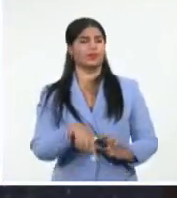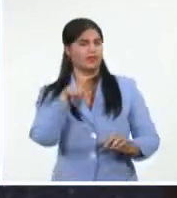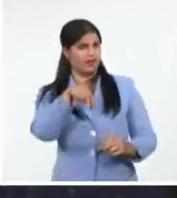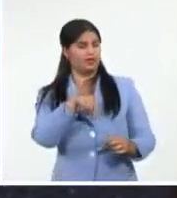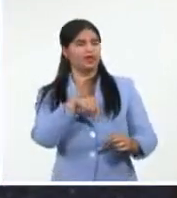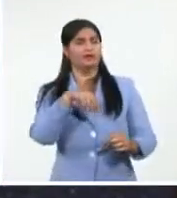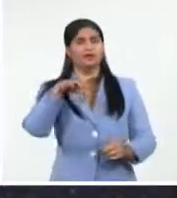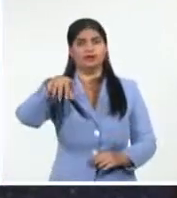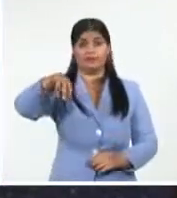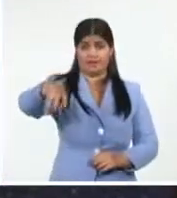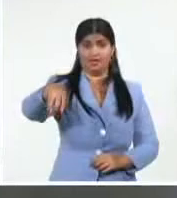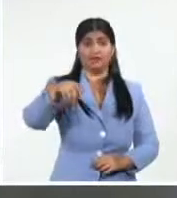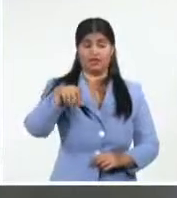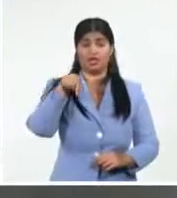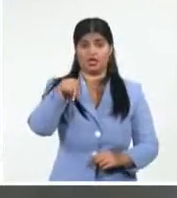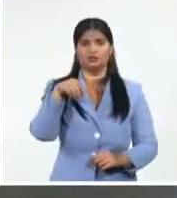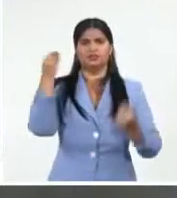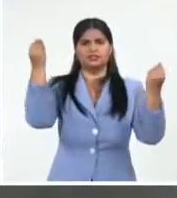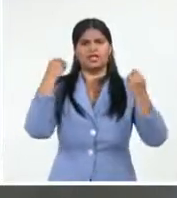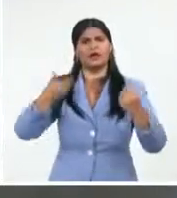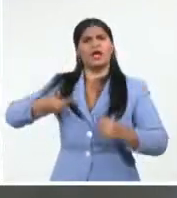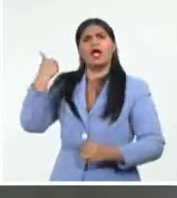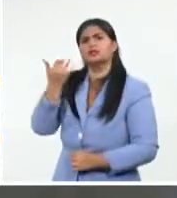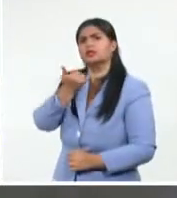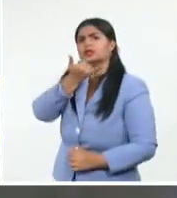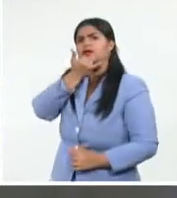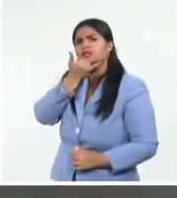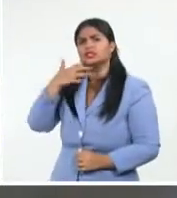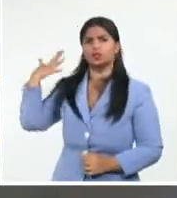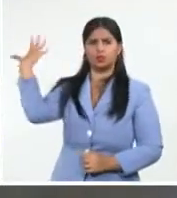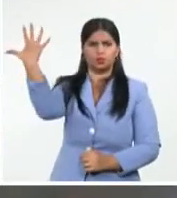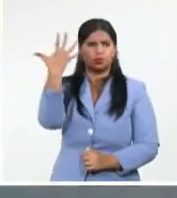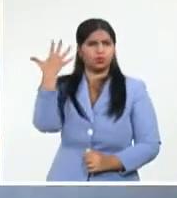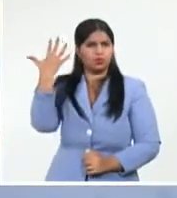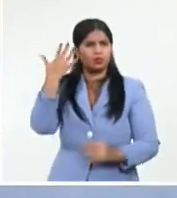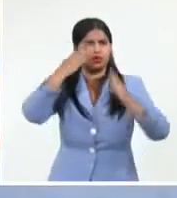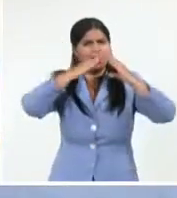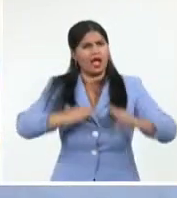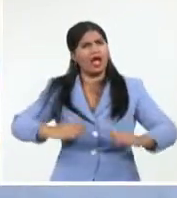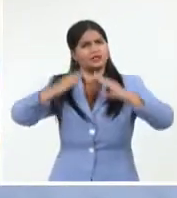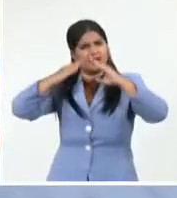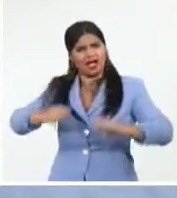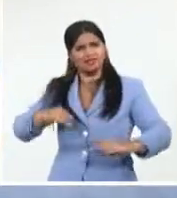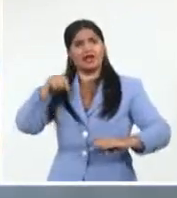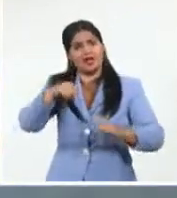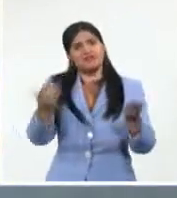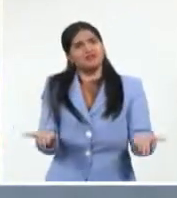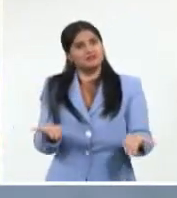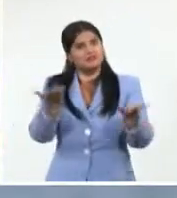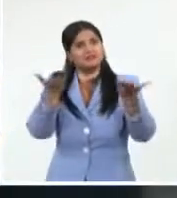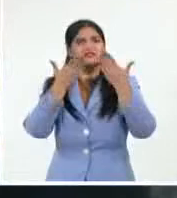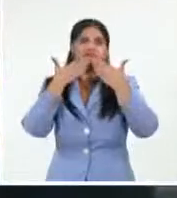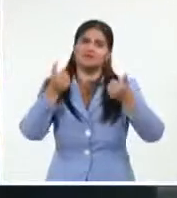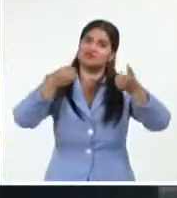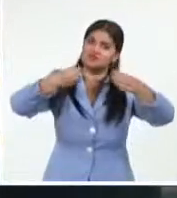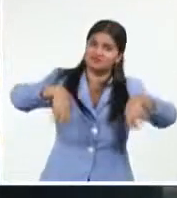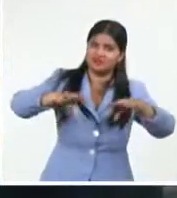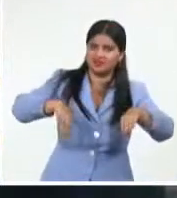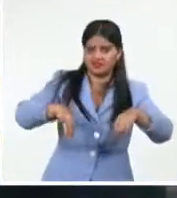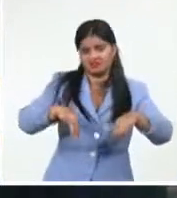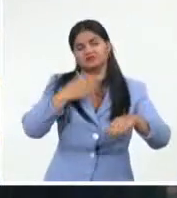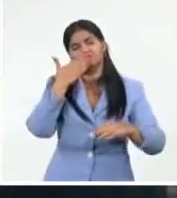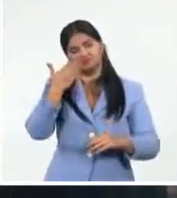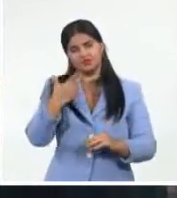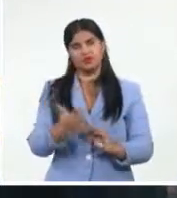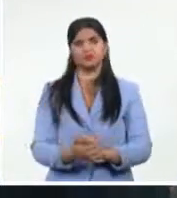en Pinar del Río por las afectaciones que dejó a su paso el huracán Ian. El número 2 de la circunscripción 10, perteneciente al Consejo